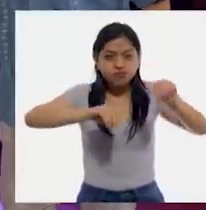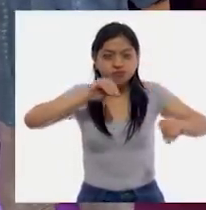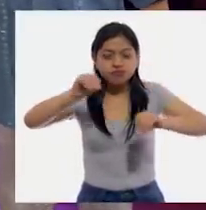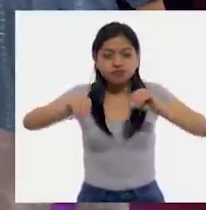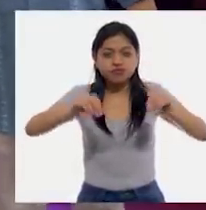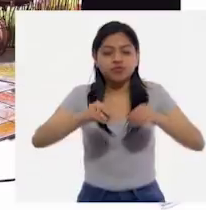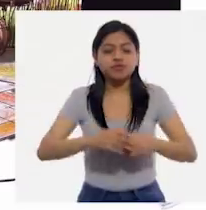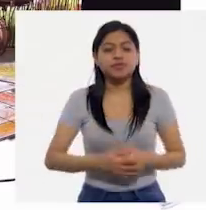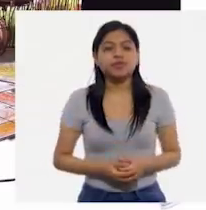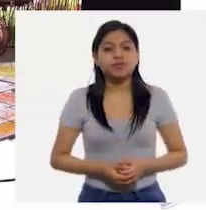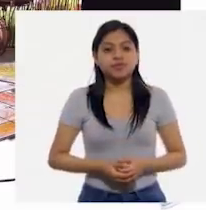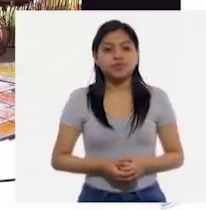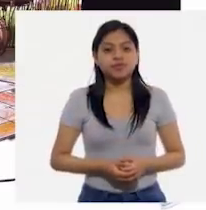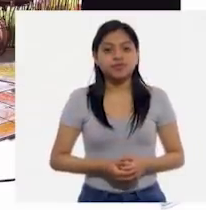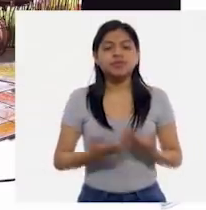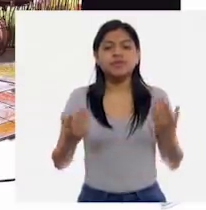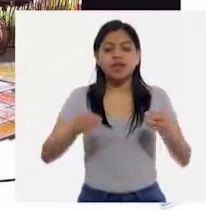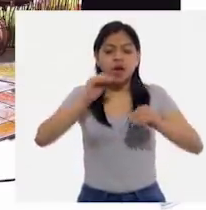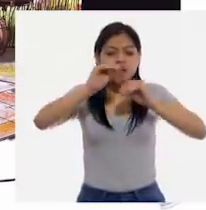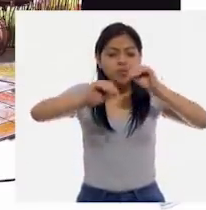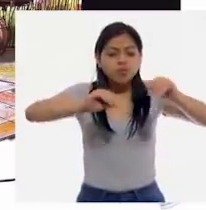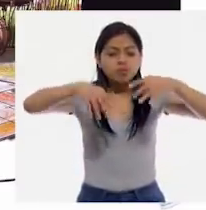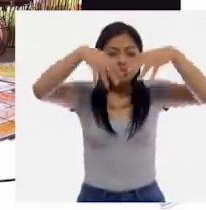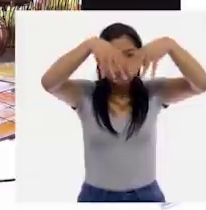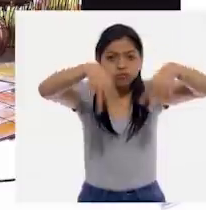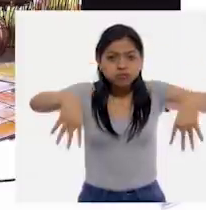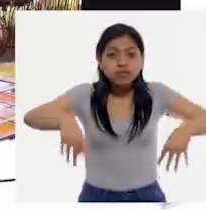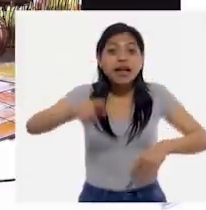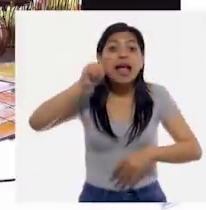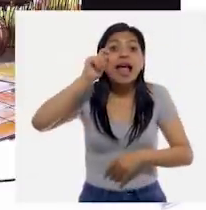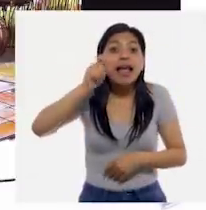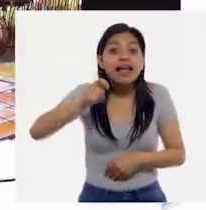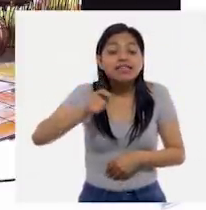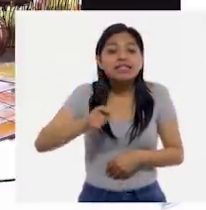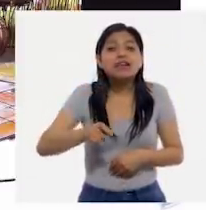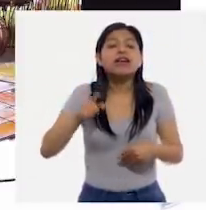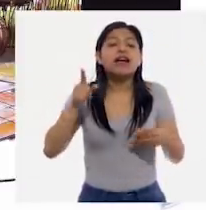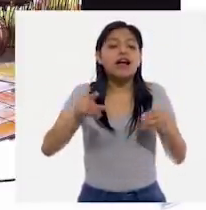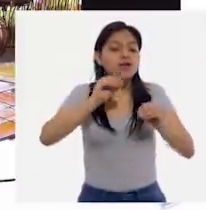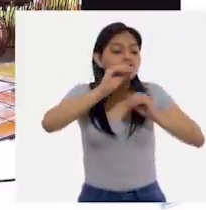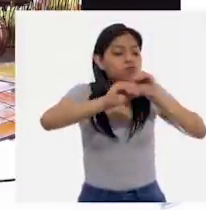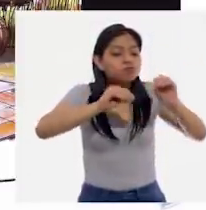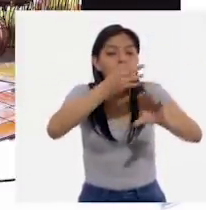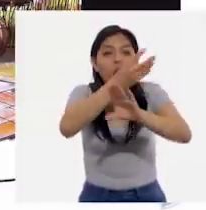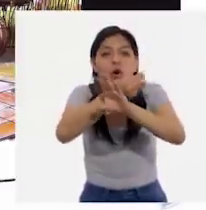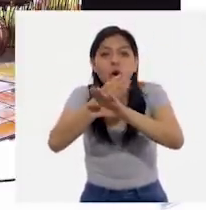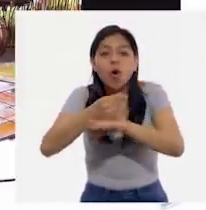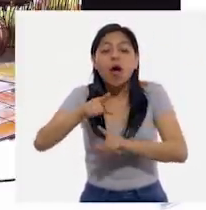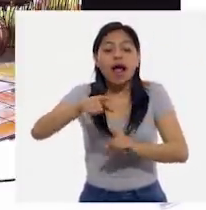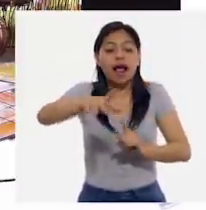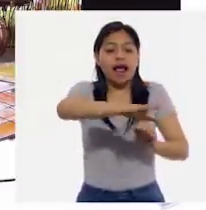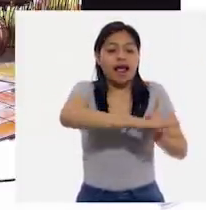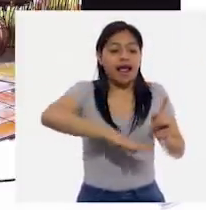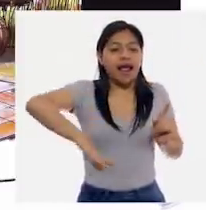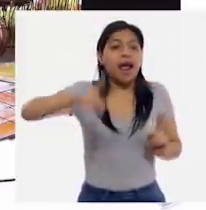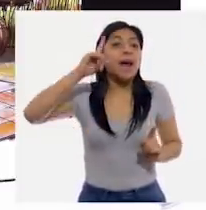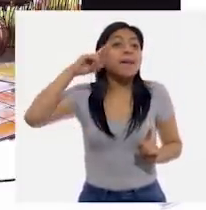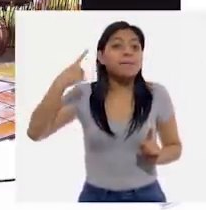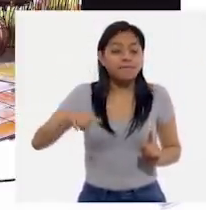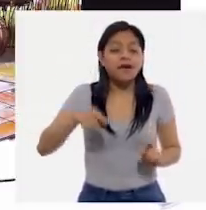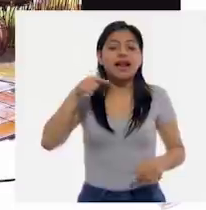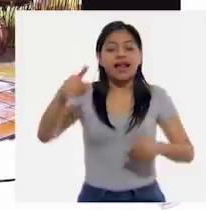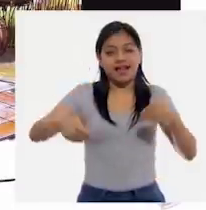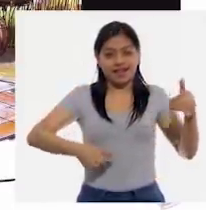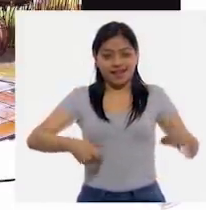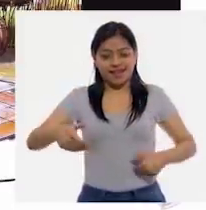escenario. La escenografía es el arte de arreglar, componer y personalizar un espacio escénico para que se lleve